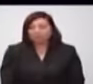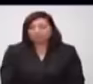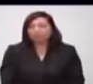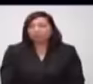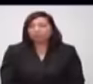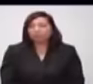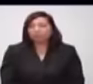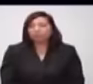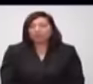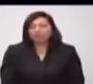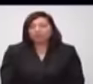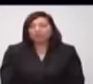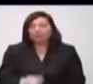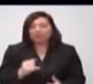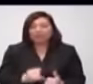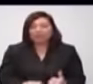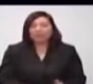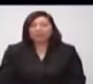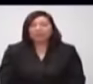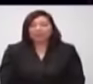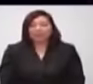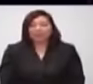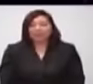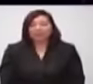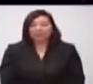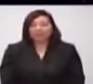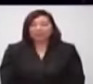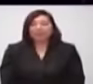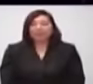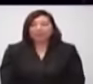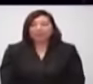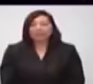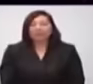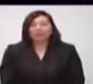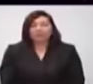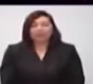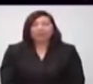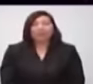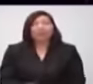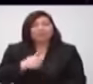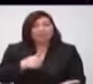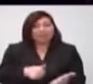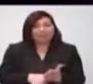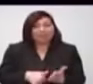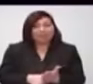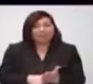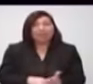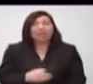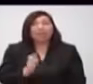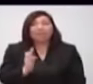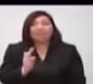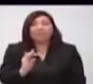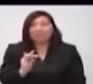final y haremos las preguntas al final para que sean contestadas. ¿Sí? Efectivamente, estas cartas fianza eran